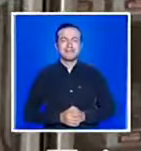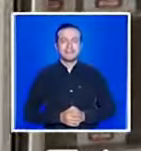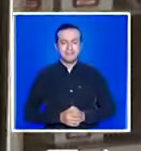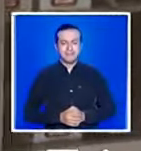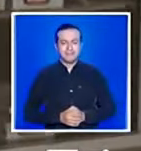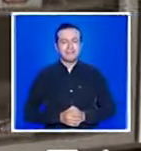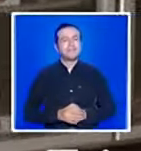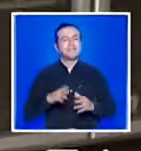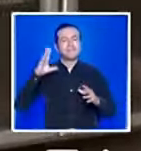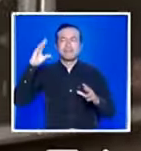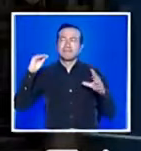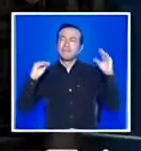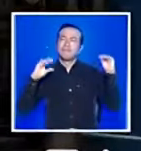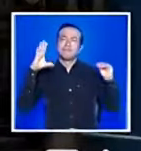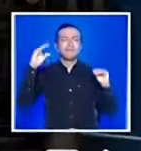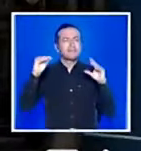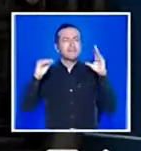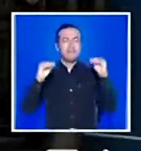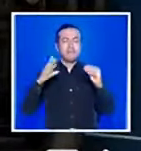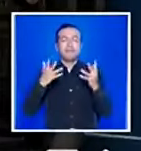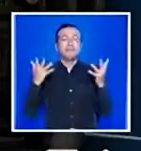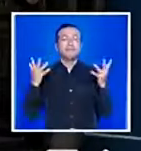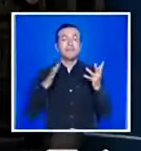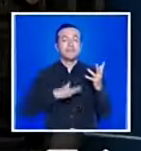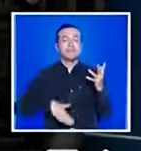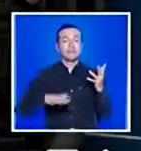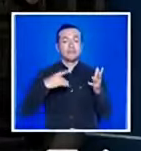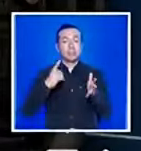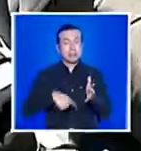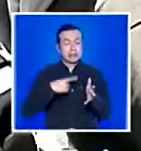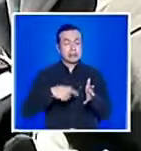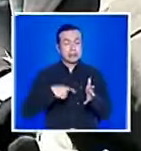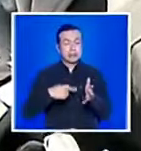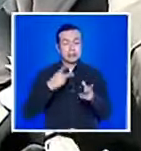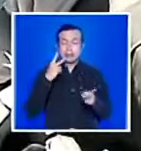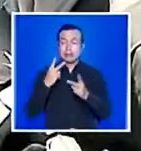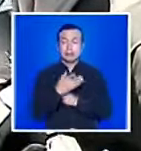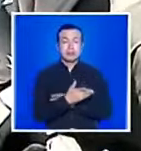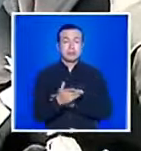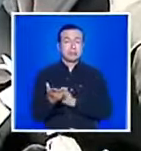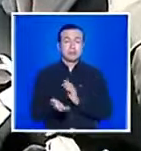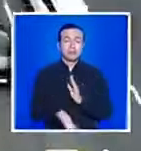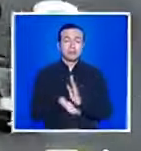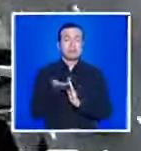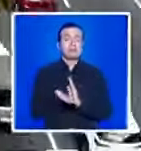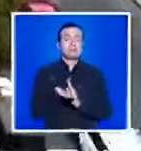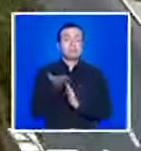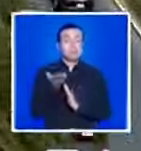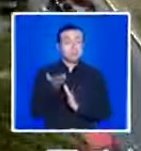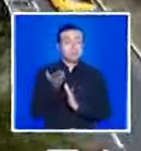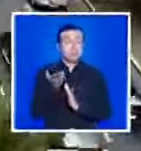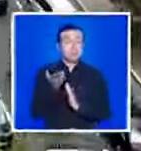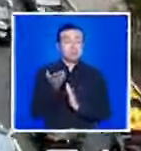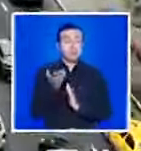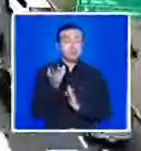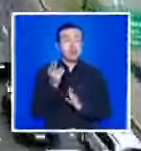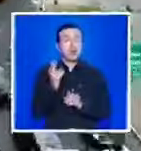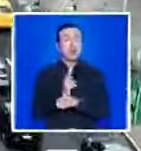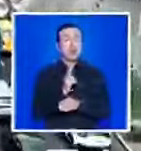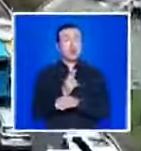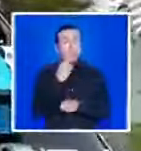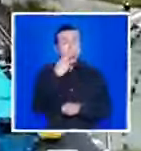Con los racionamientos de energía, la demanda de los generadores a diésel y gasolina ha incrementado. Sin embargo, su uso